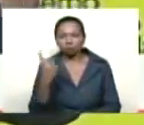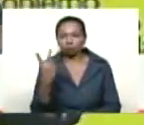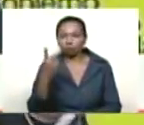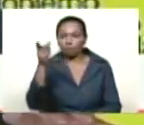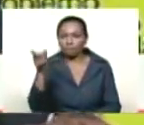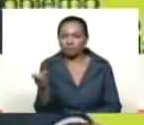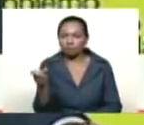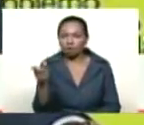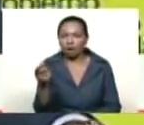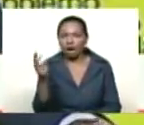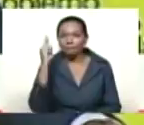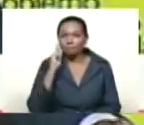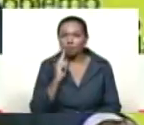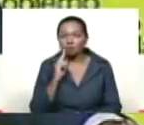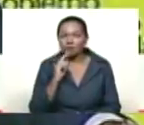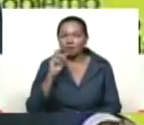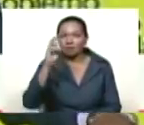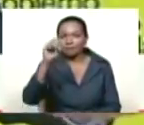Bolívar y Martí.